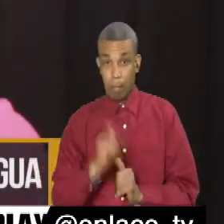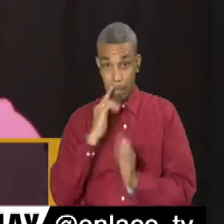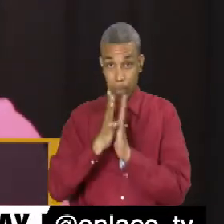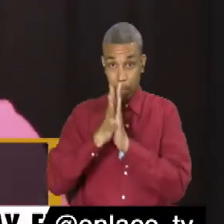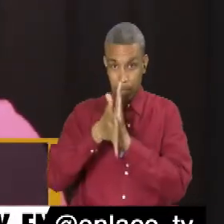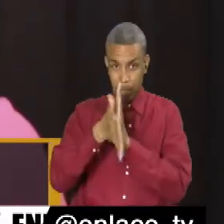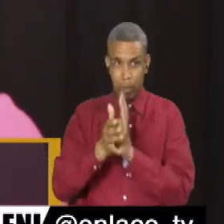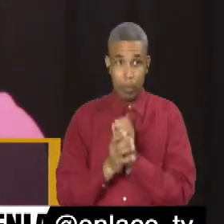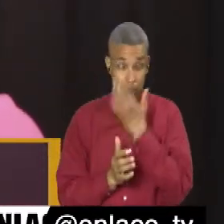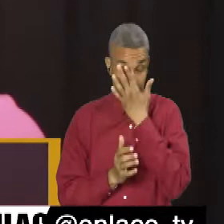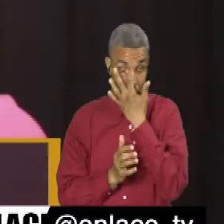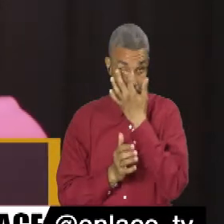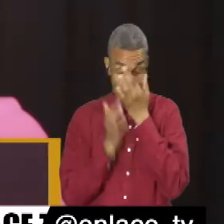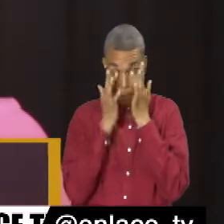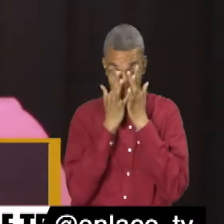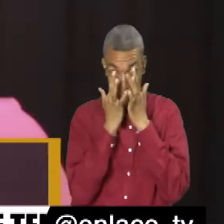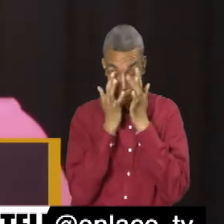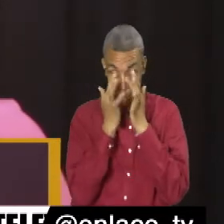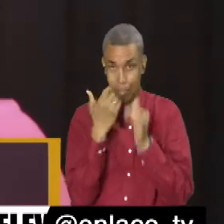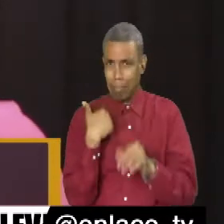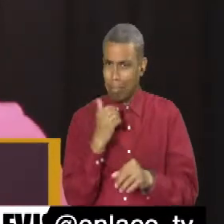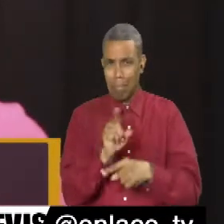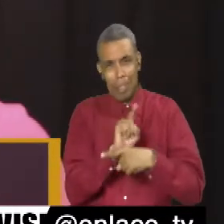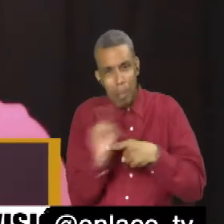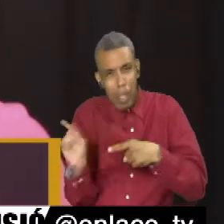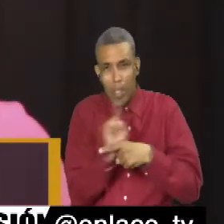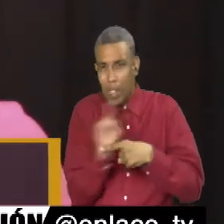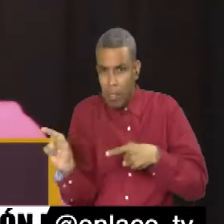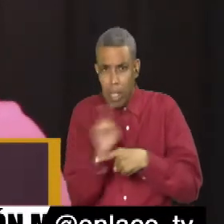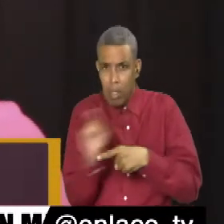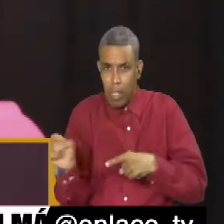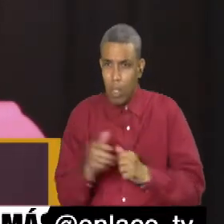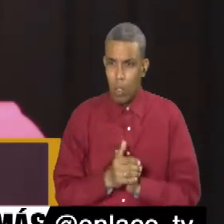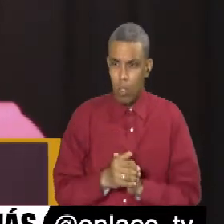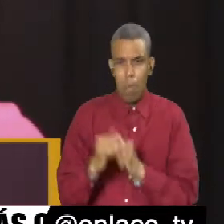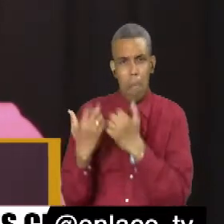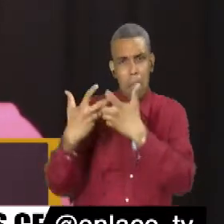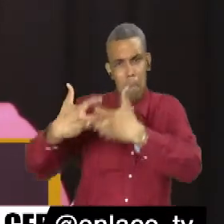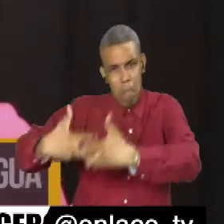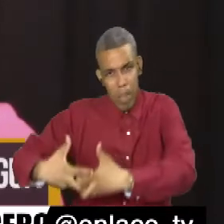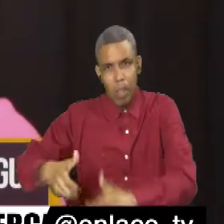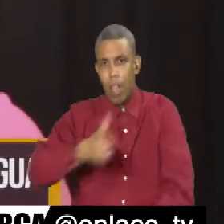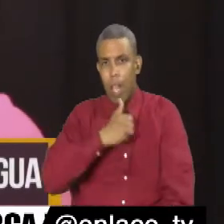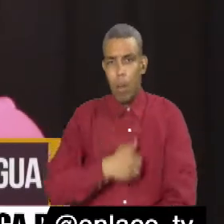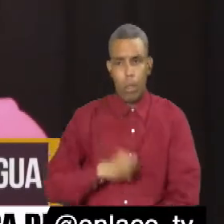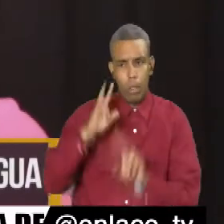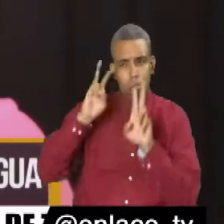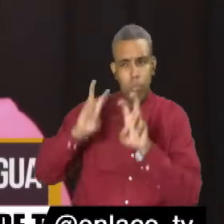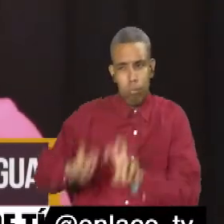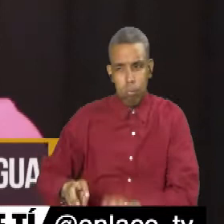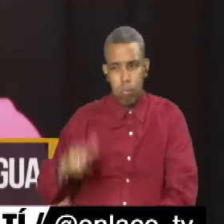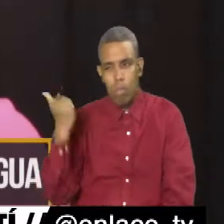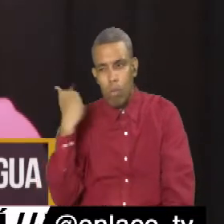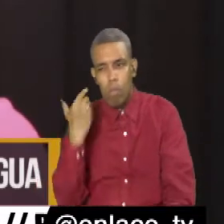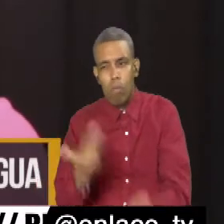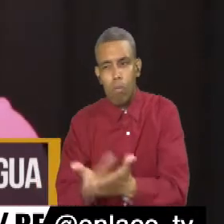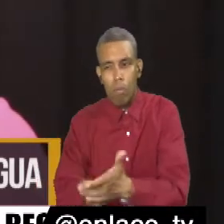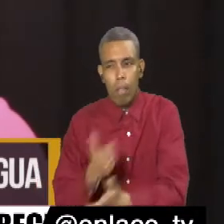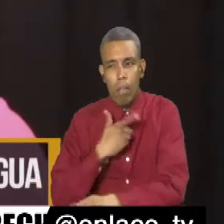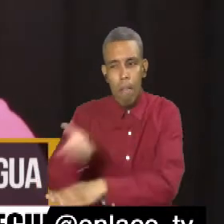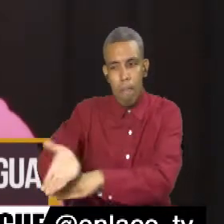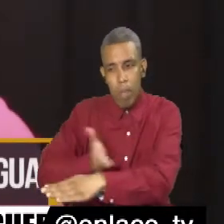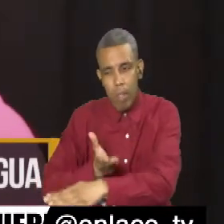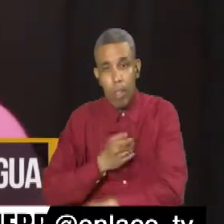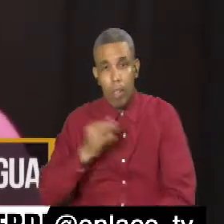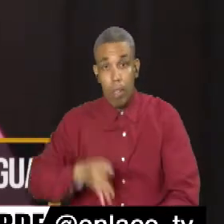empresa prestadora constantemente. Dentro de nuestras funciones está la vigilancia de la calidad del agua potable. Es por esto que semanalmente hemos tomado